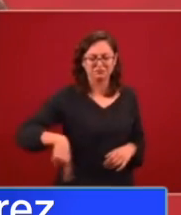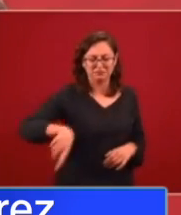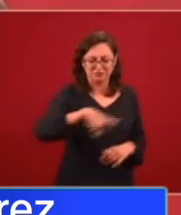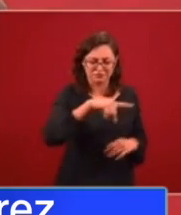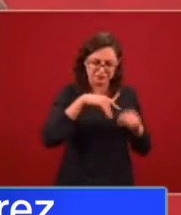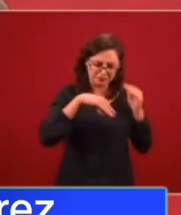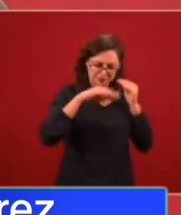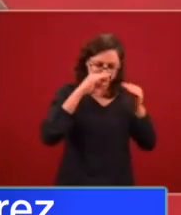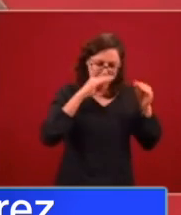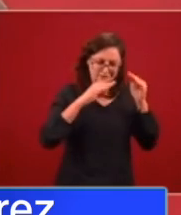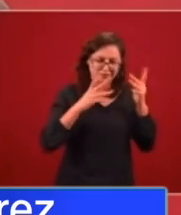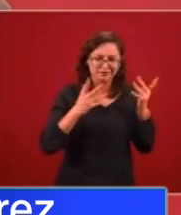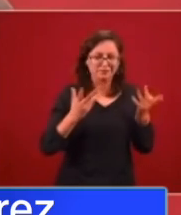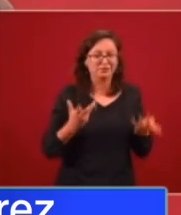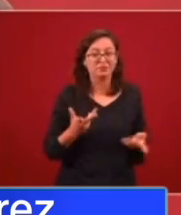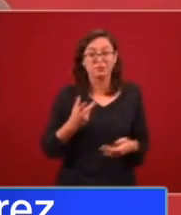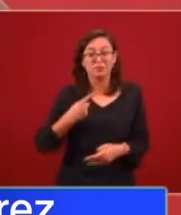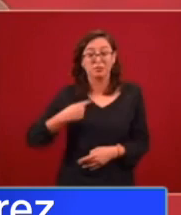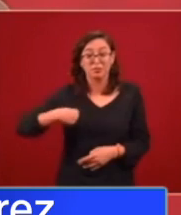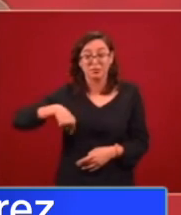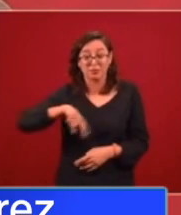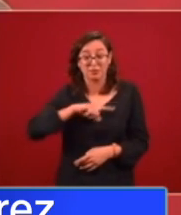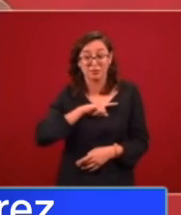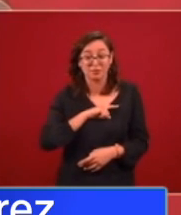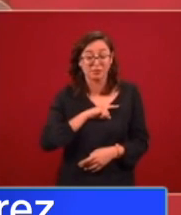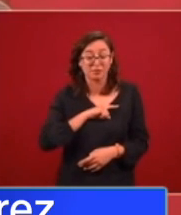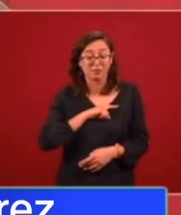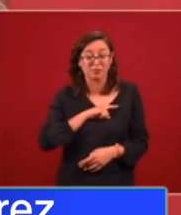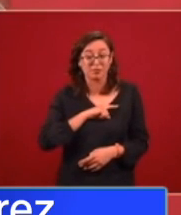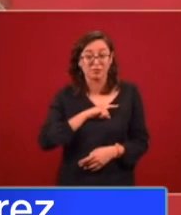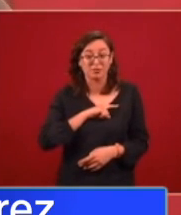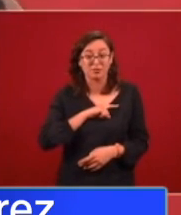Nosotros no podemos seguir